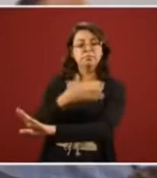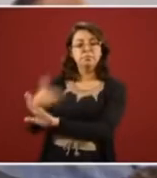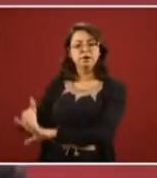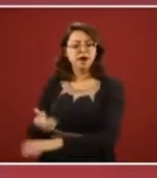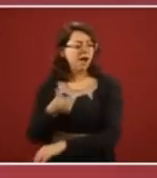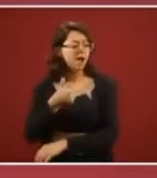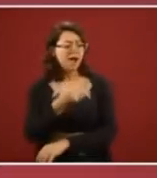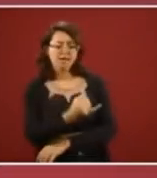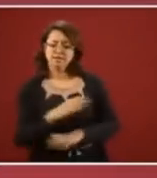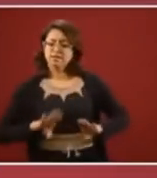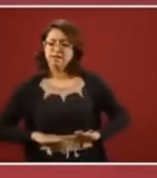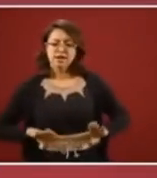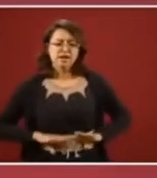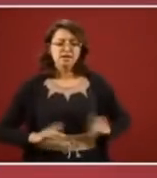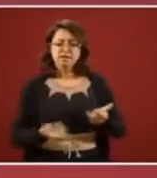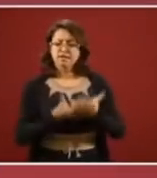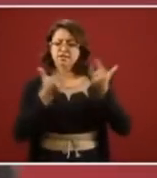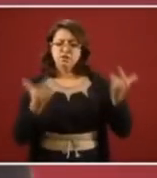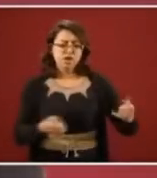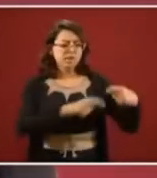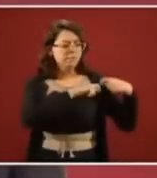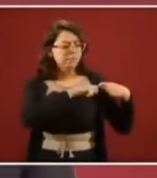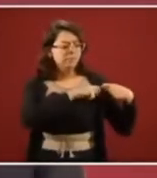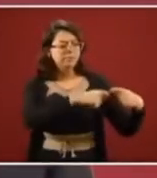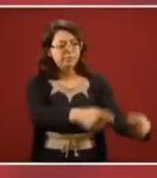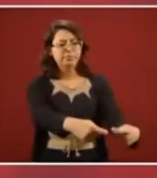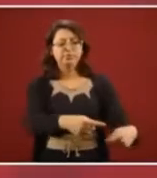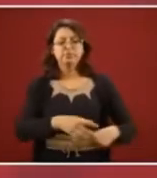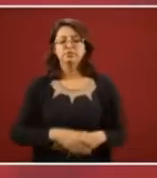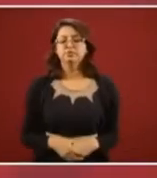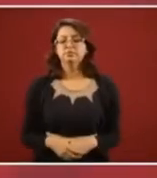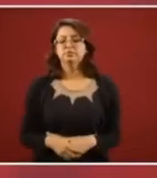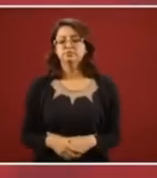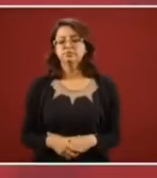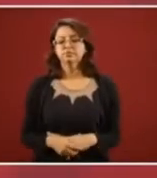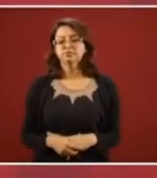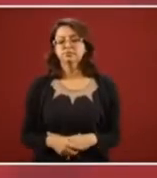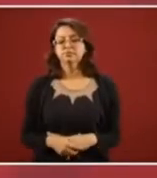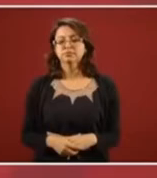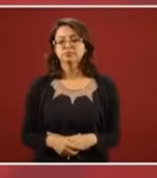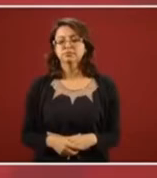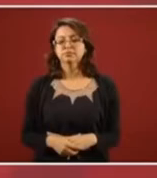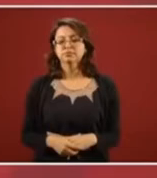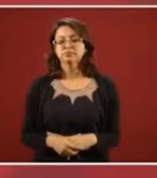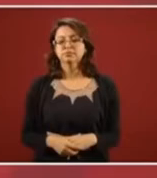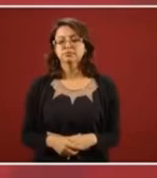cuando el presidente decide entregar los libros